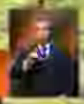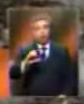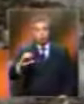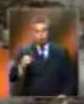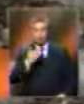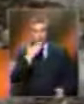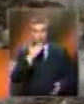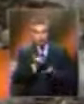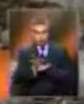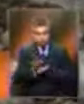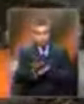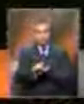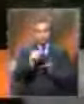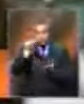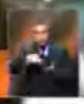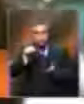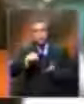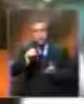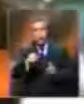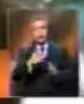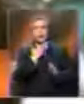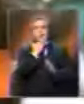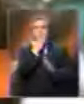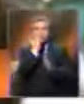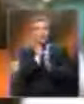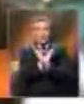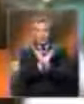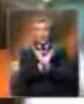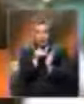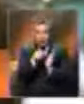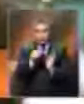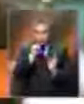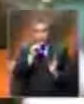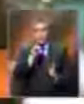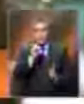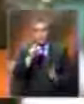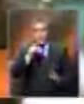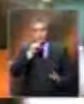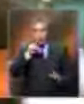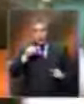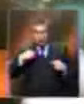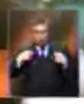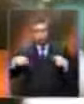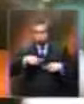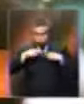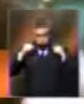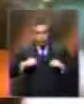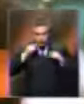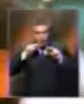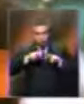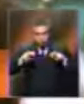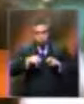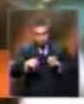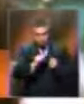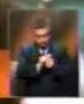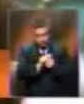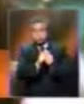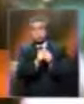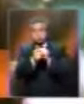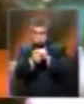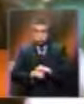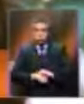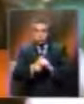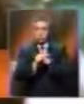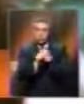Y que en este minuto está contaminando a la Antártica. Así que las bacterias que nosotras estudiamos sí podían degradar este compuesto y